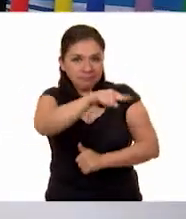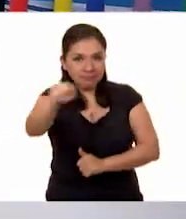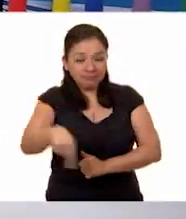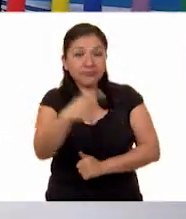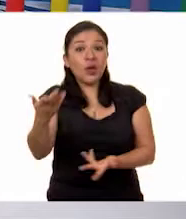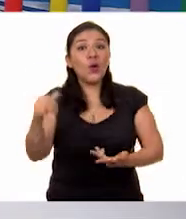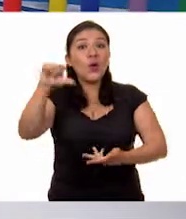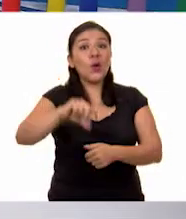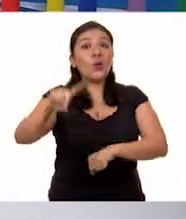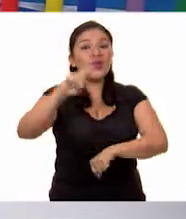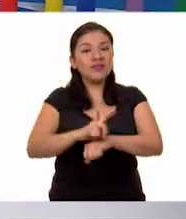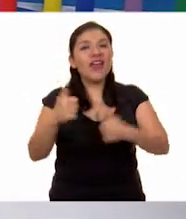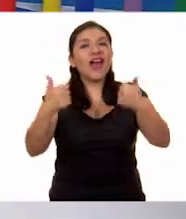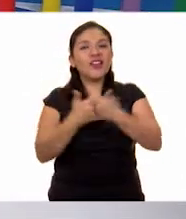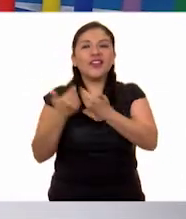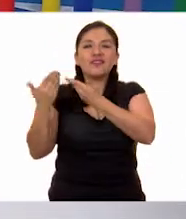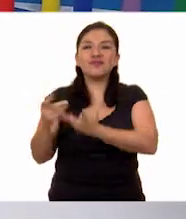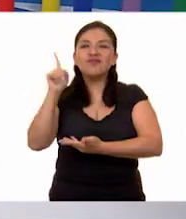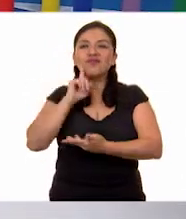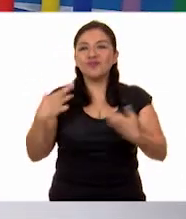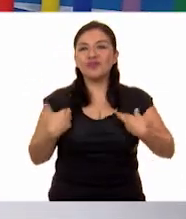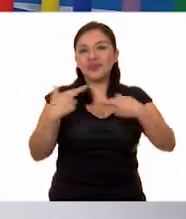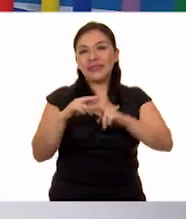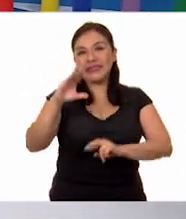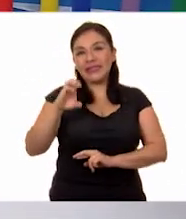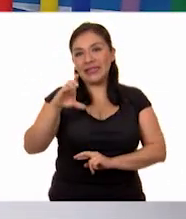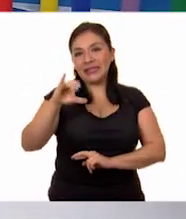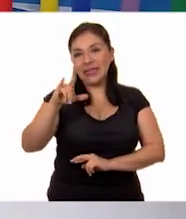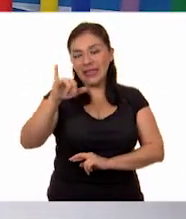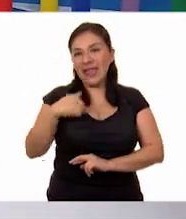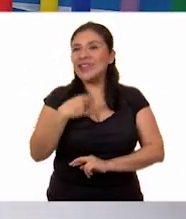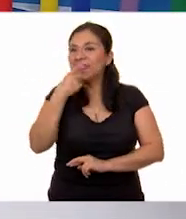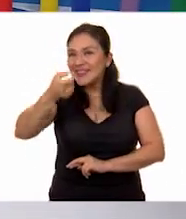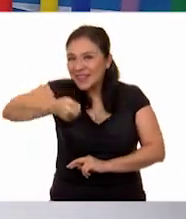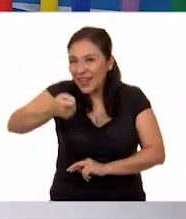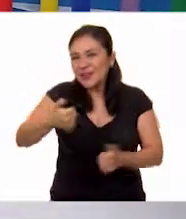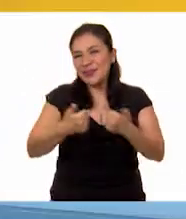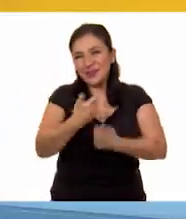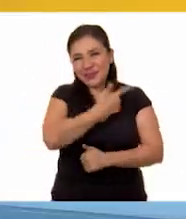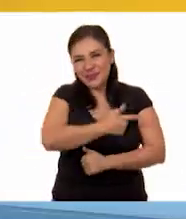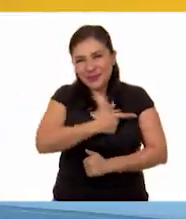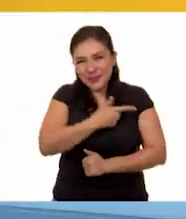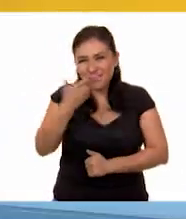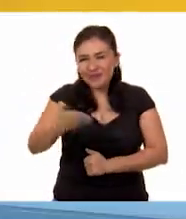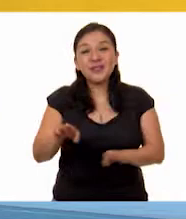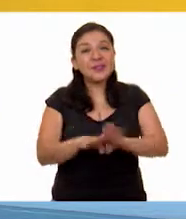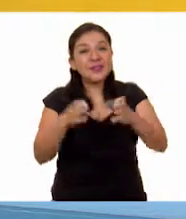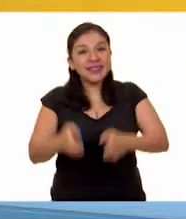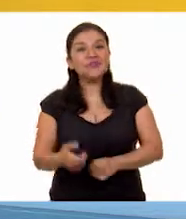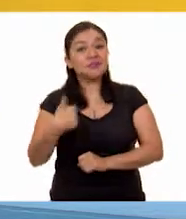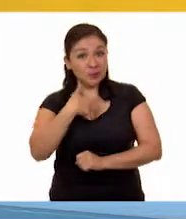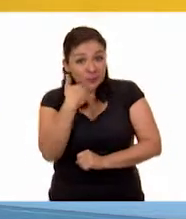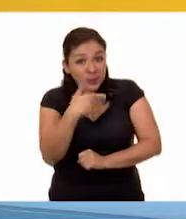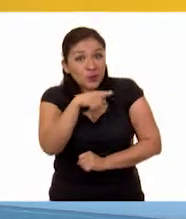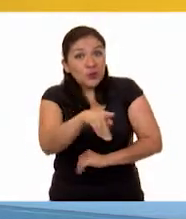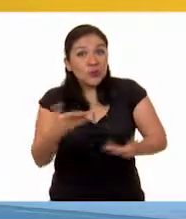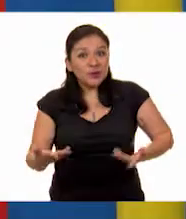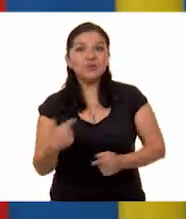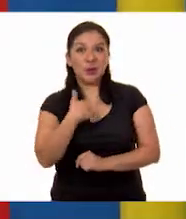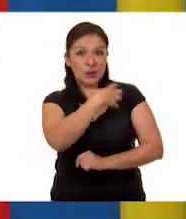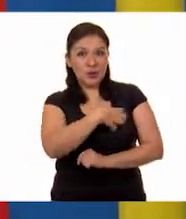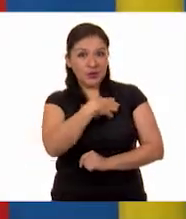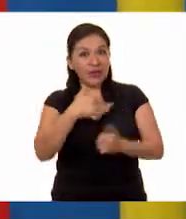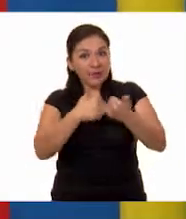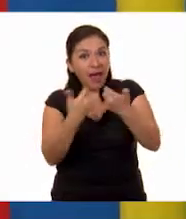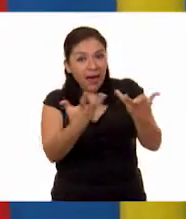el día de hoy lo haremos de la mano de la maestra Cecilia Vargas, a quien saludo con mucho gusto. Maestra Ceci, ¿cómo estás? Bien, ¿y tú, Jenny? Contenta de que